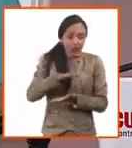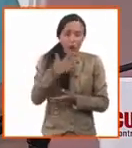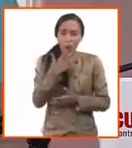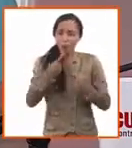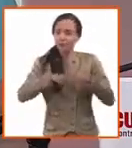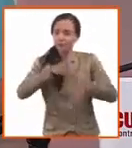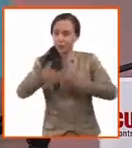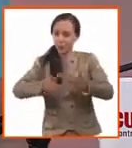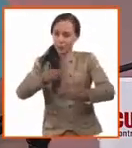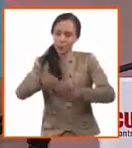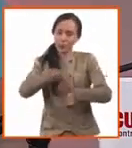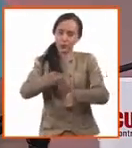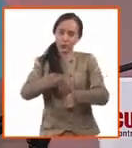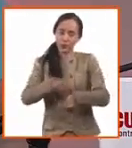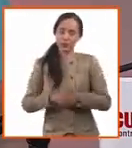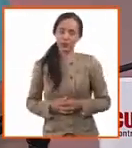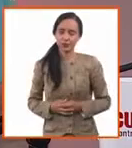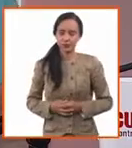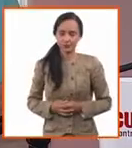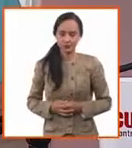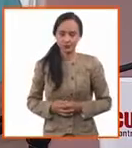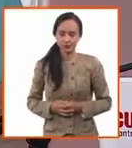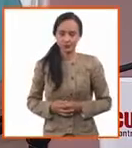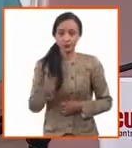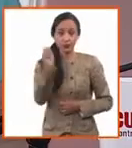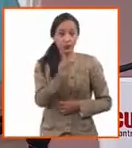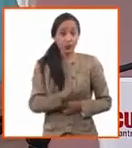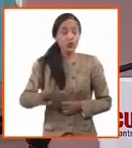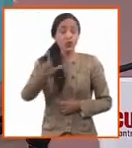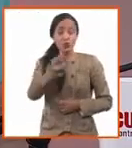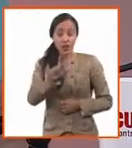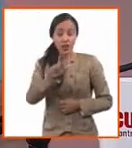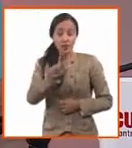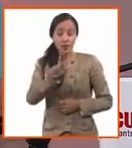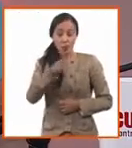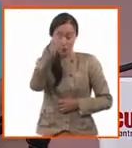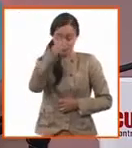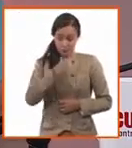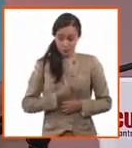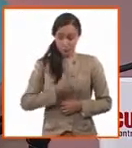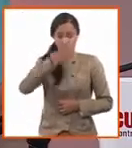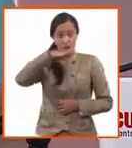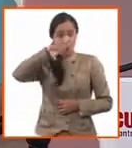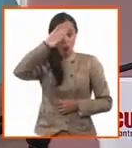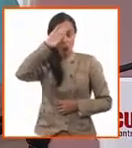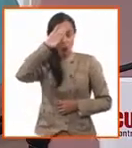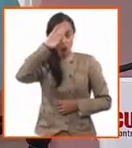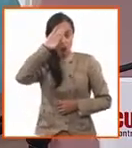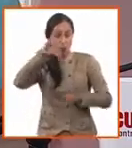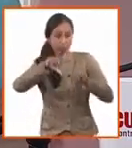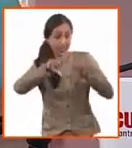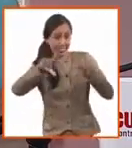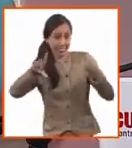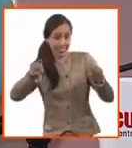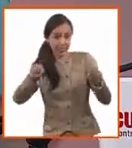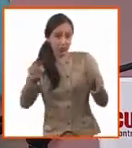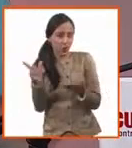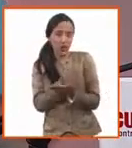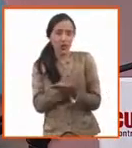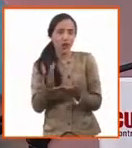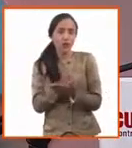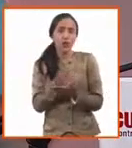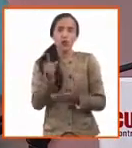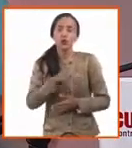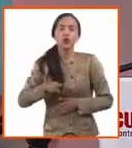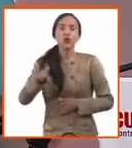en estos momentos el socialismo y el hombre en cuba como como texto no es un texto por decirlo de alguna manera no es un texto